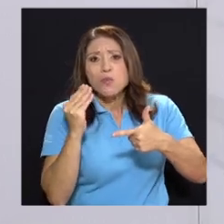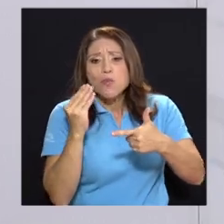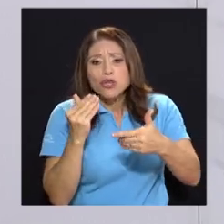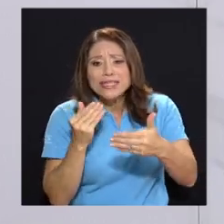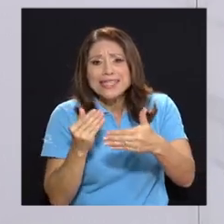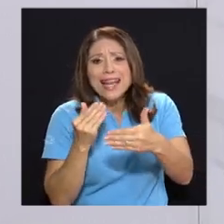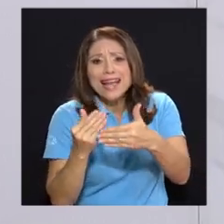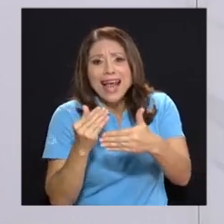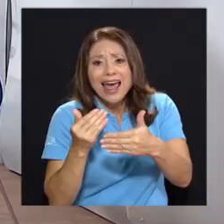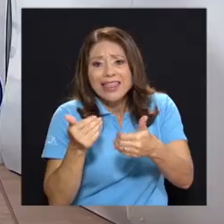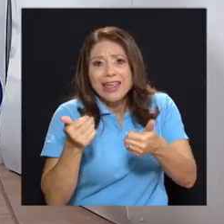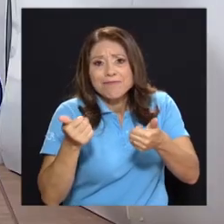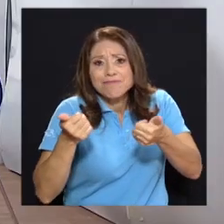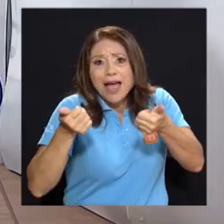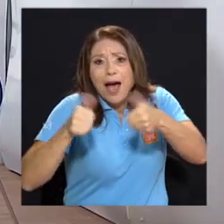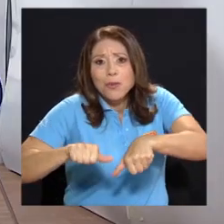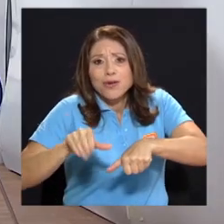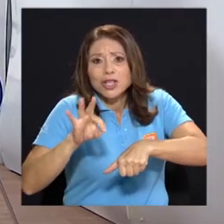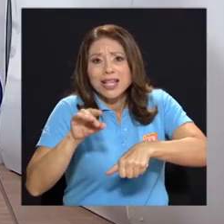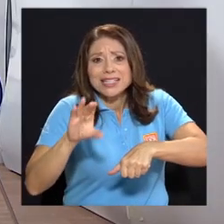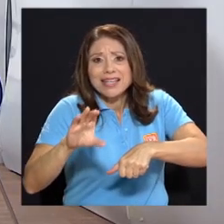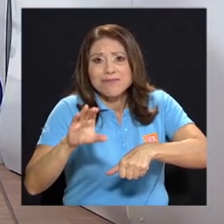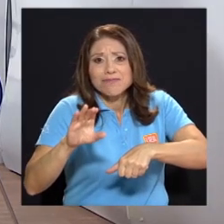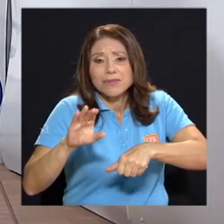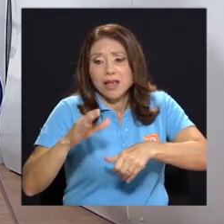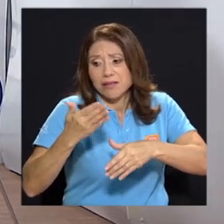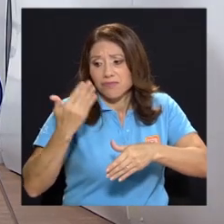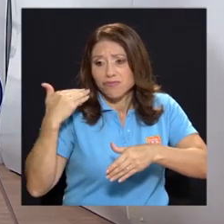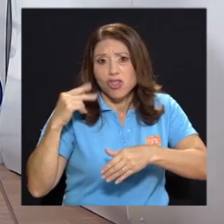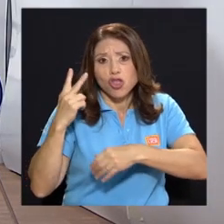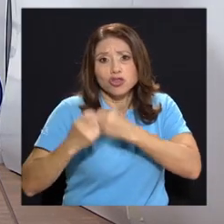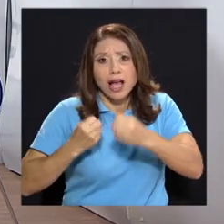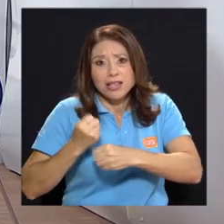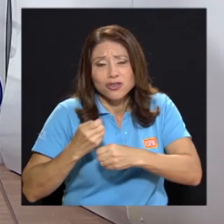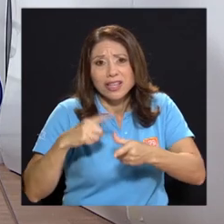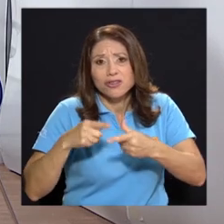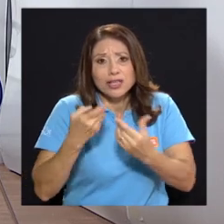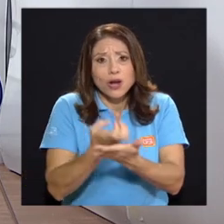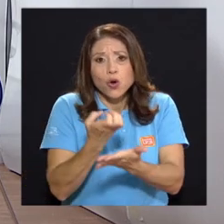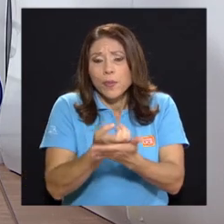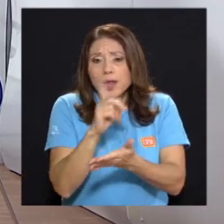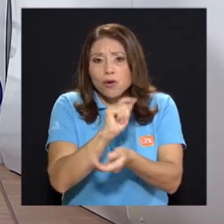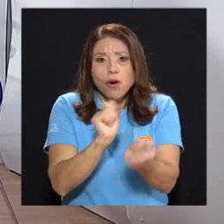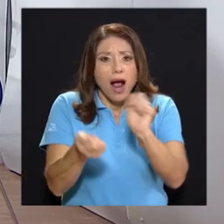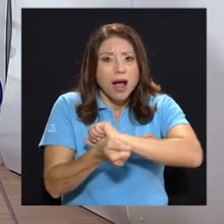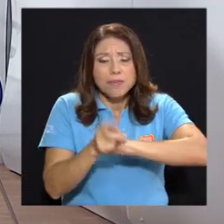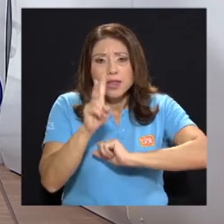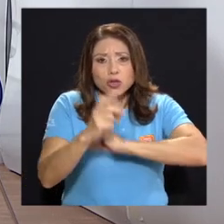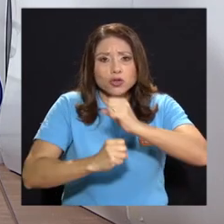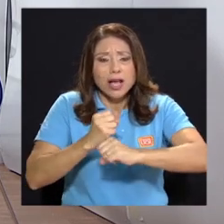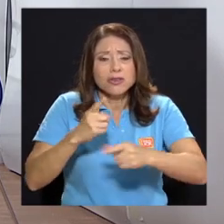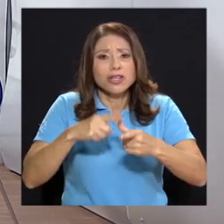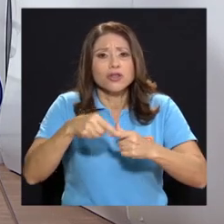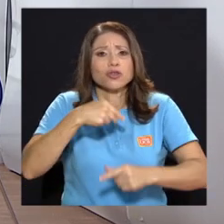sea lo que había pasado en dos años una economía no cambia en dos años entonces se queda uno pues como tratar de hacer pan sin